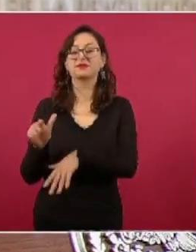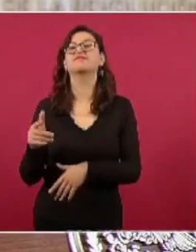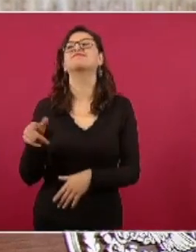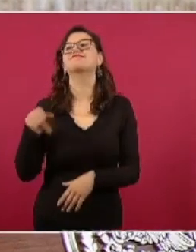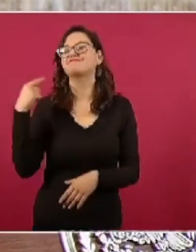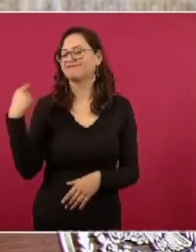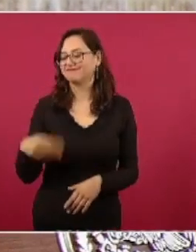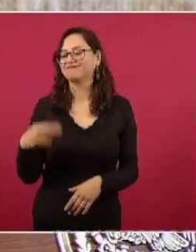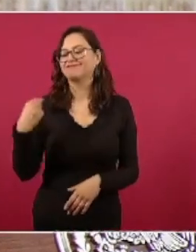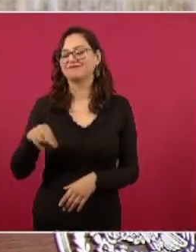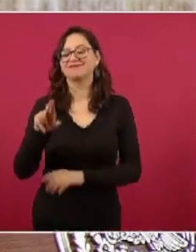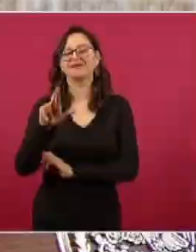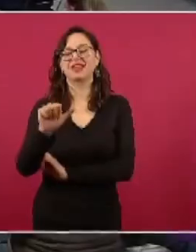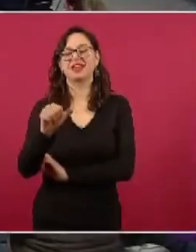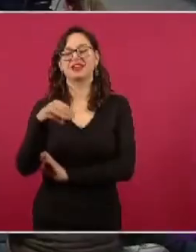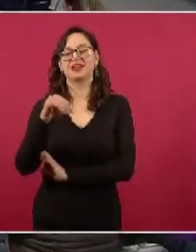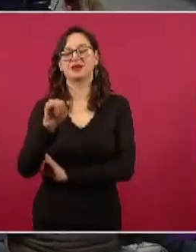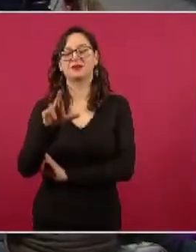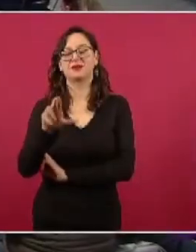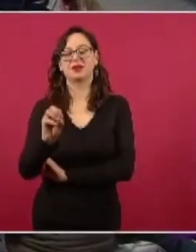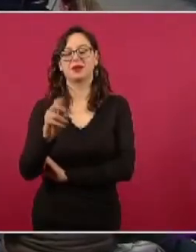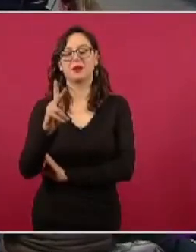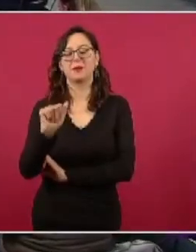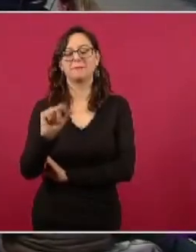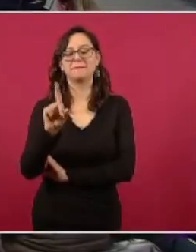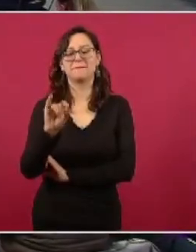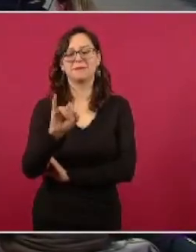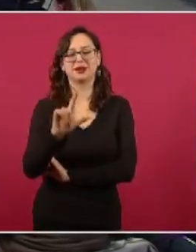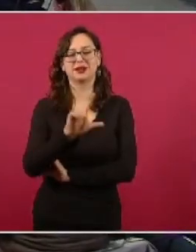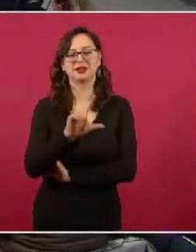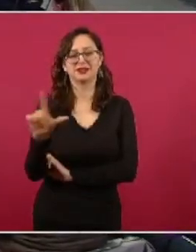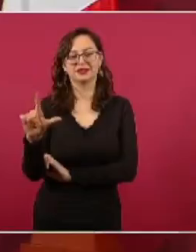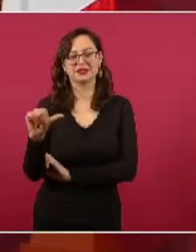Ramiro Padilla. Ramiro Padilla.